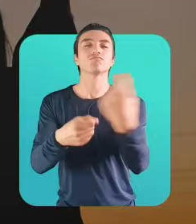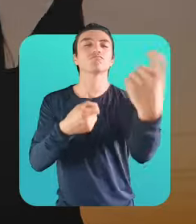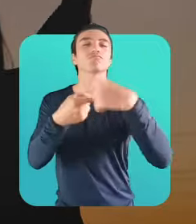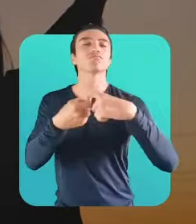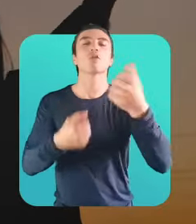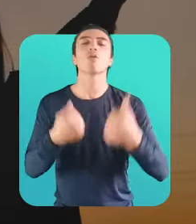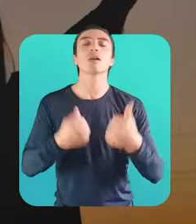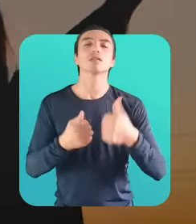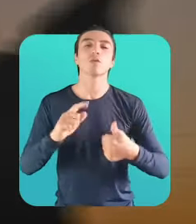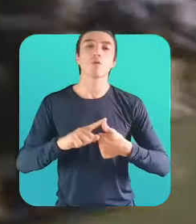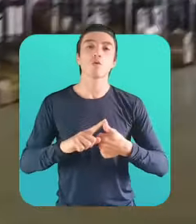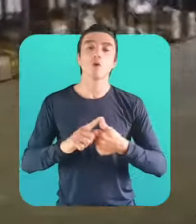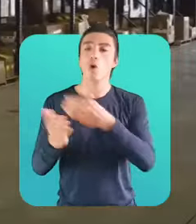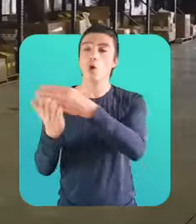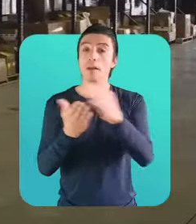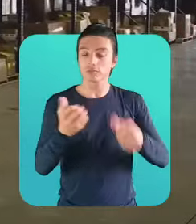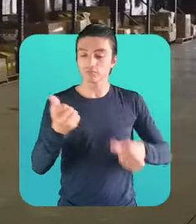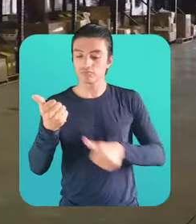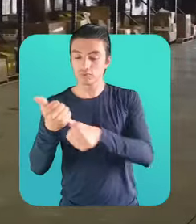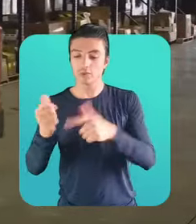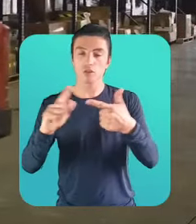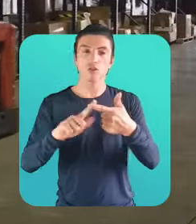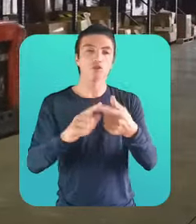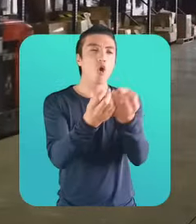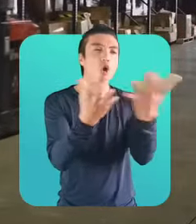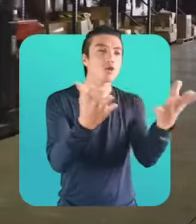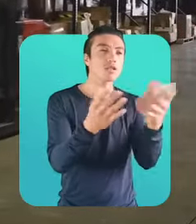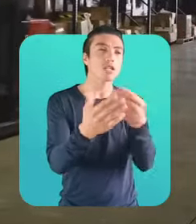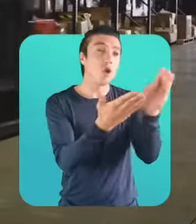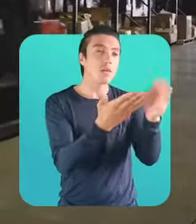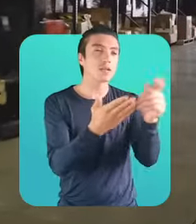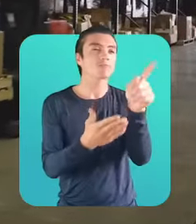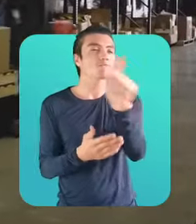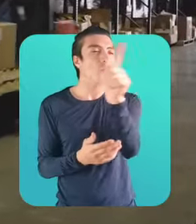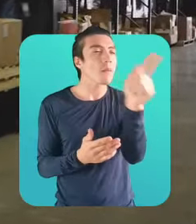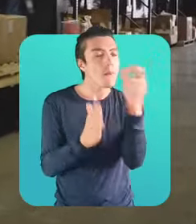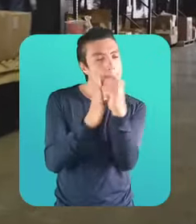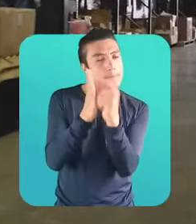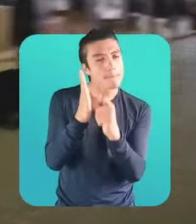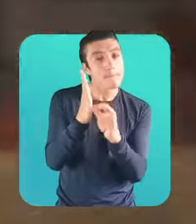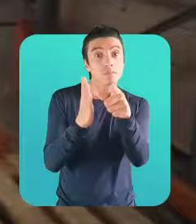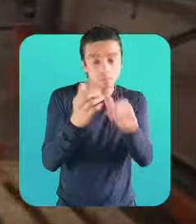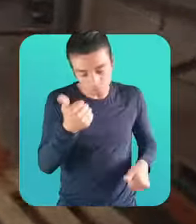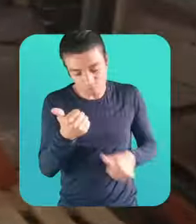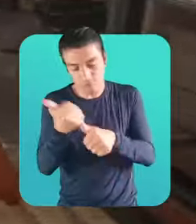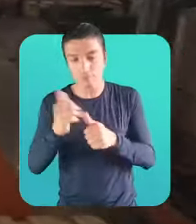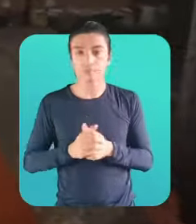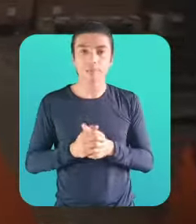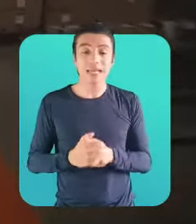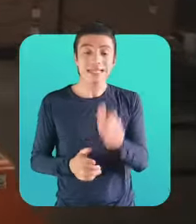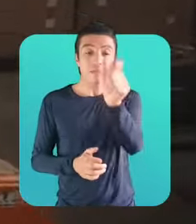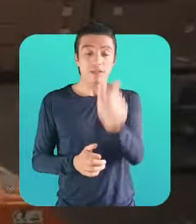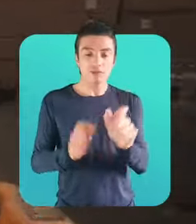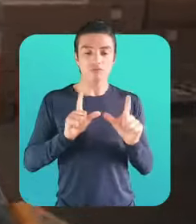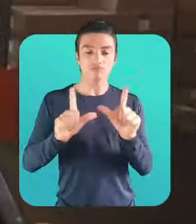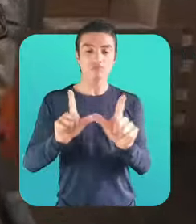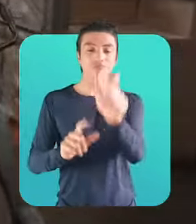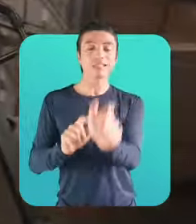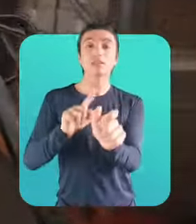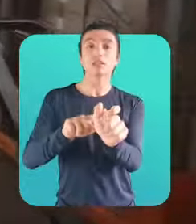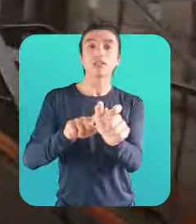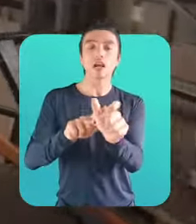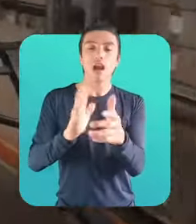podrá desempeñarse como asistente de compras auxiliar de compras e inventarios el técnico en compras y